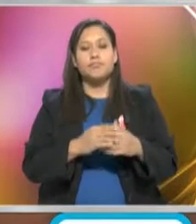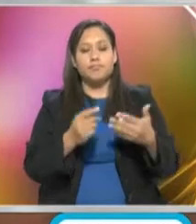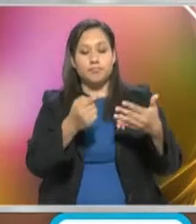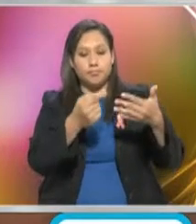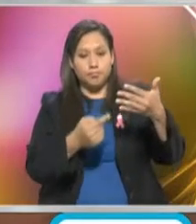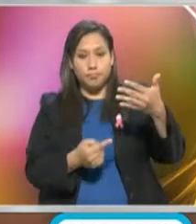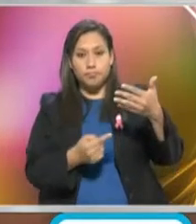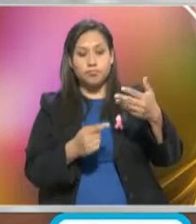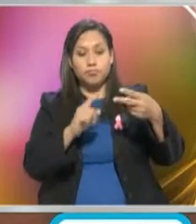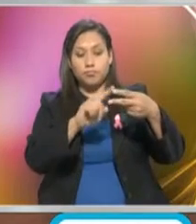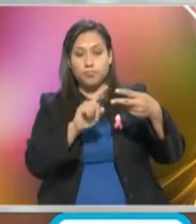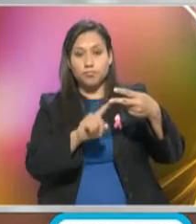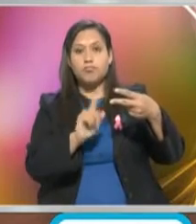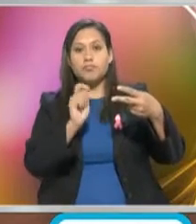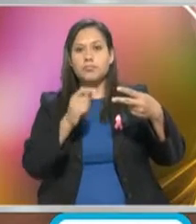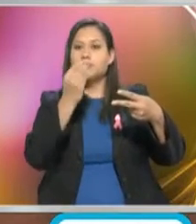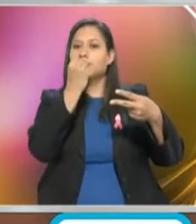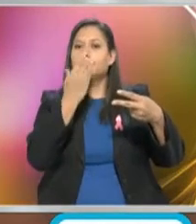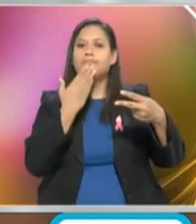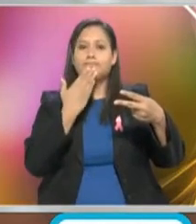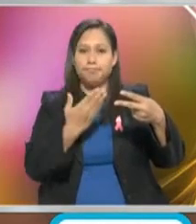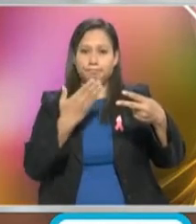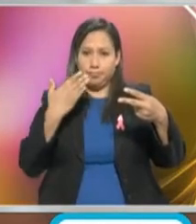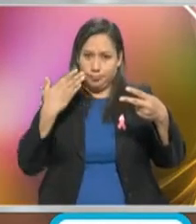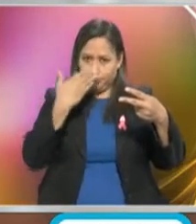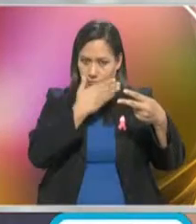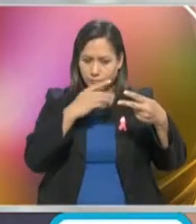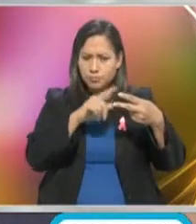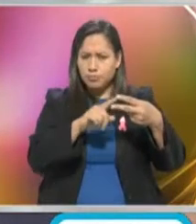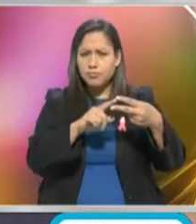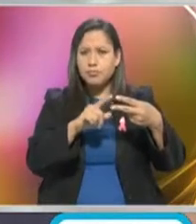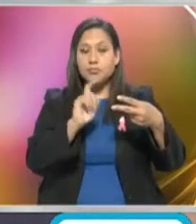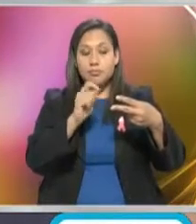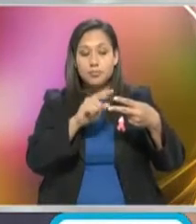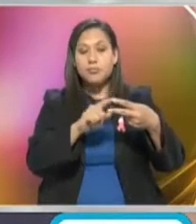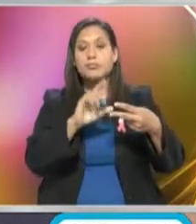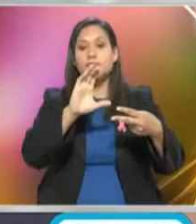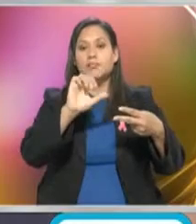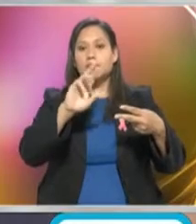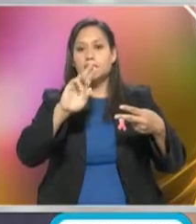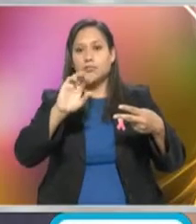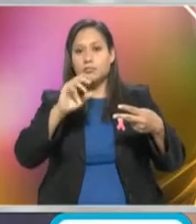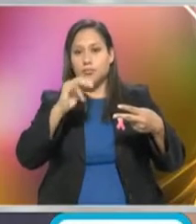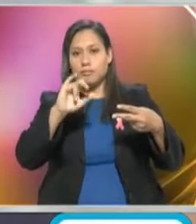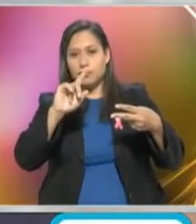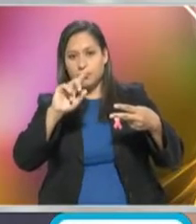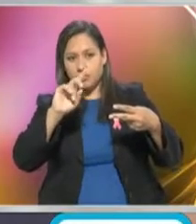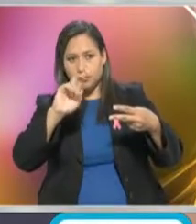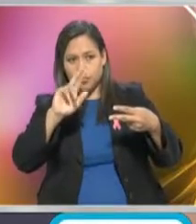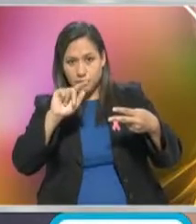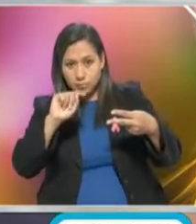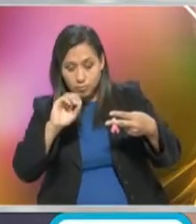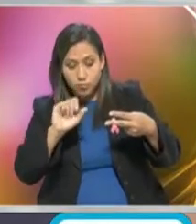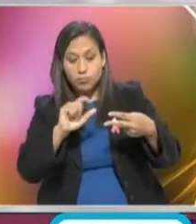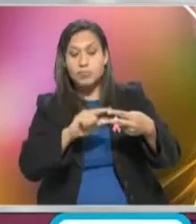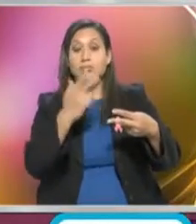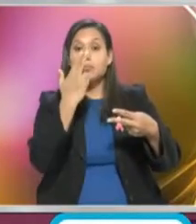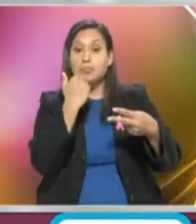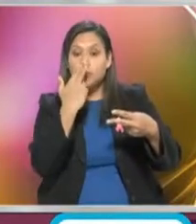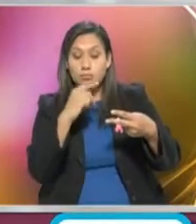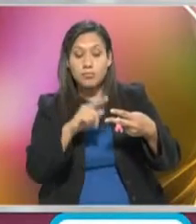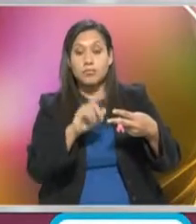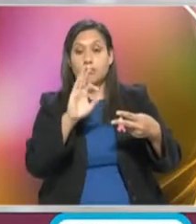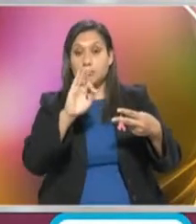los primeros 2 tienen que ver con la dieta. ¿Sí? Una dieta alta en carbohidratos, azúcares refinados y baja en